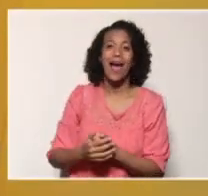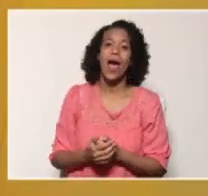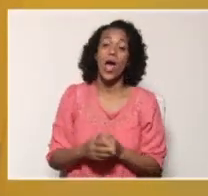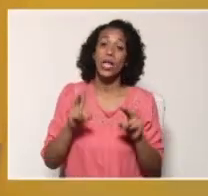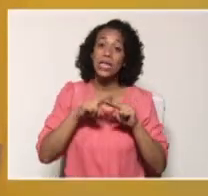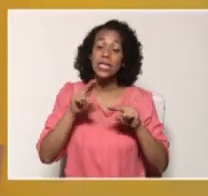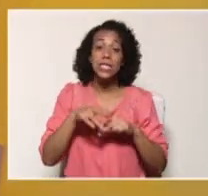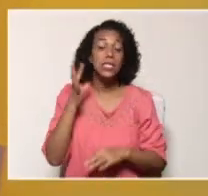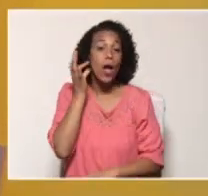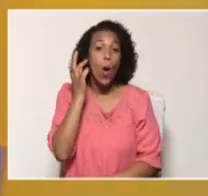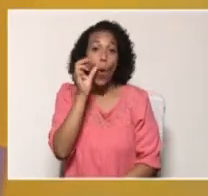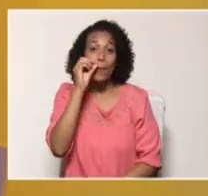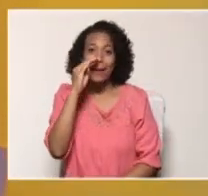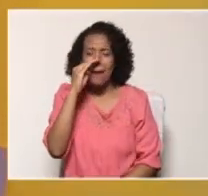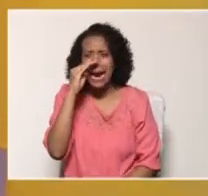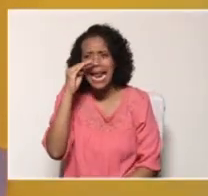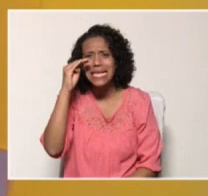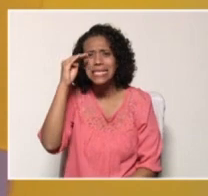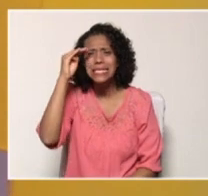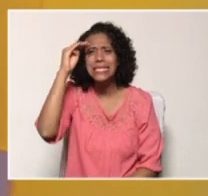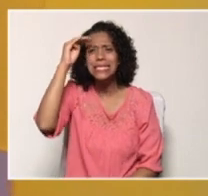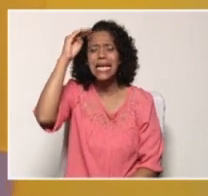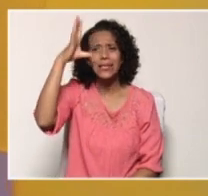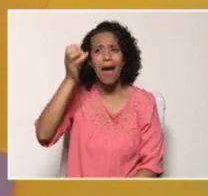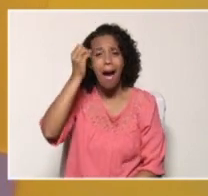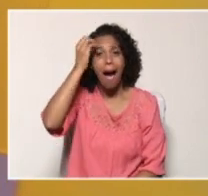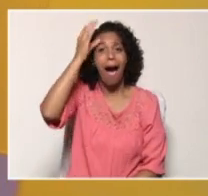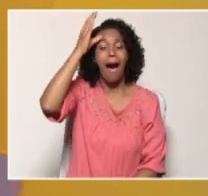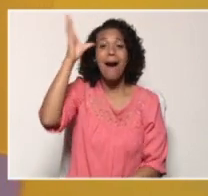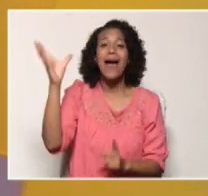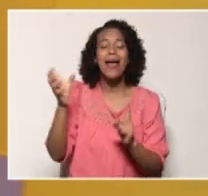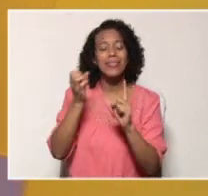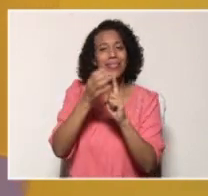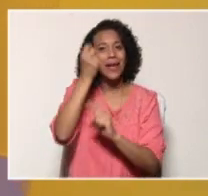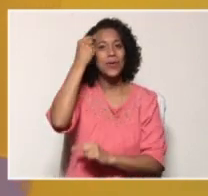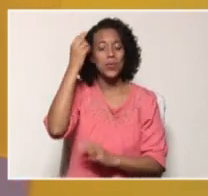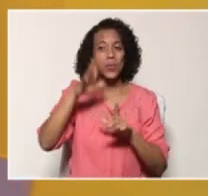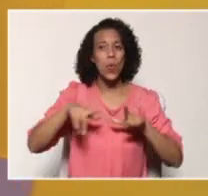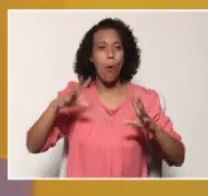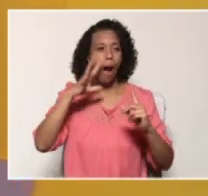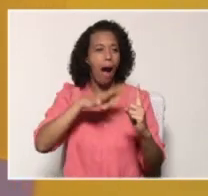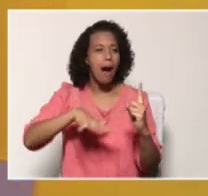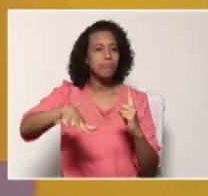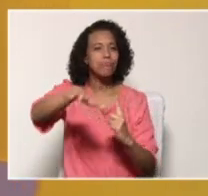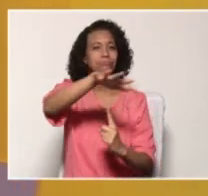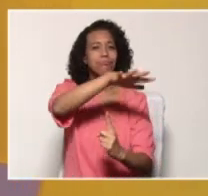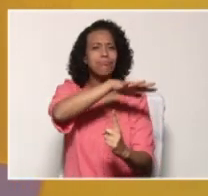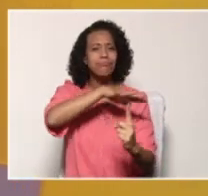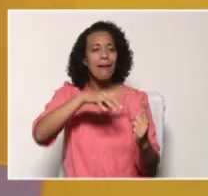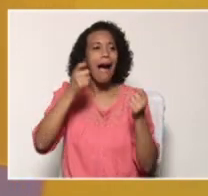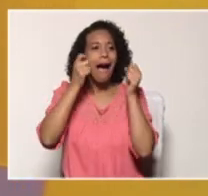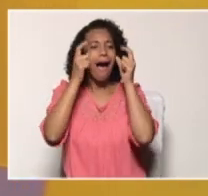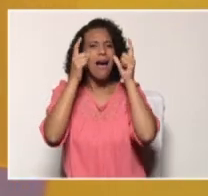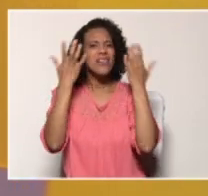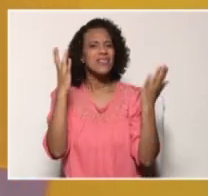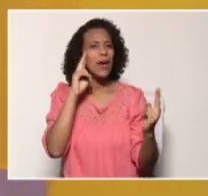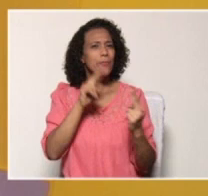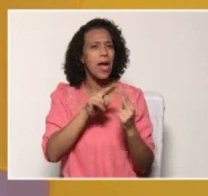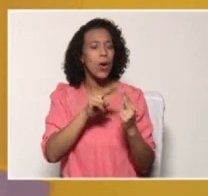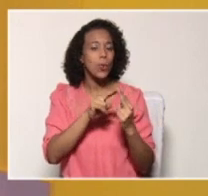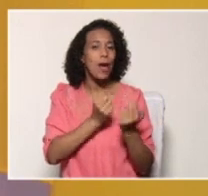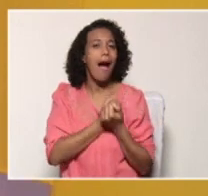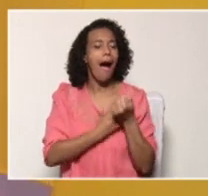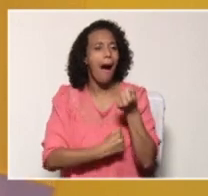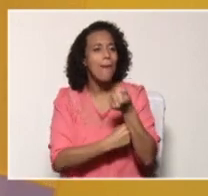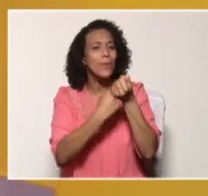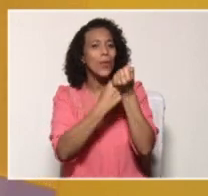nuestros niños y niñas están creciendo en función de descubrir todo su entorno. Y para hacerlo, evidentemente, cuentan con